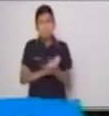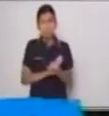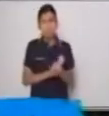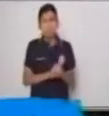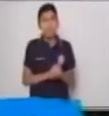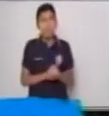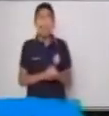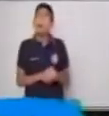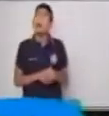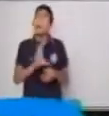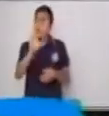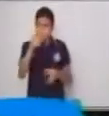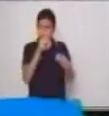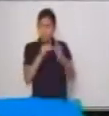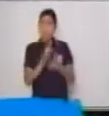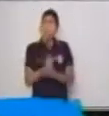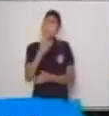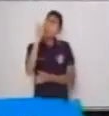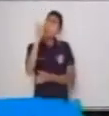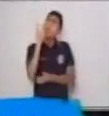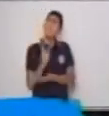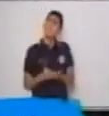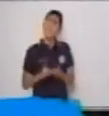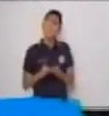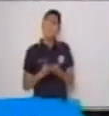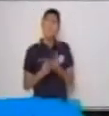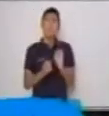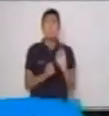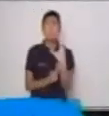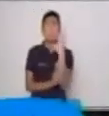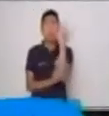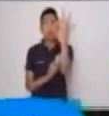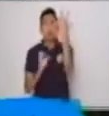Érase una vez en un bosque